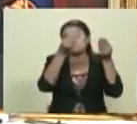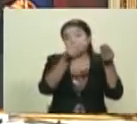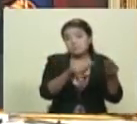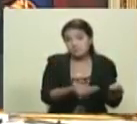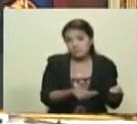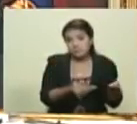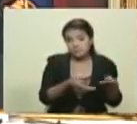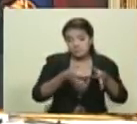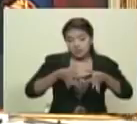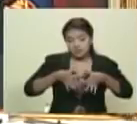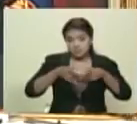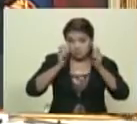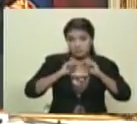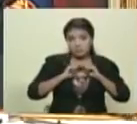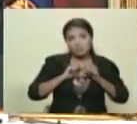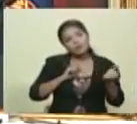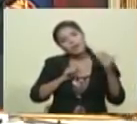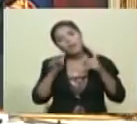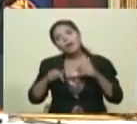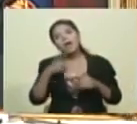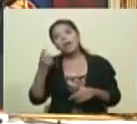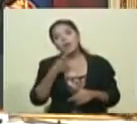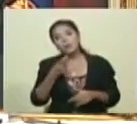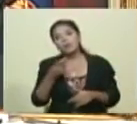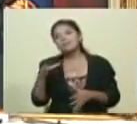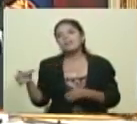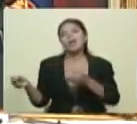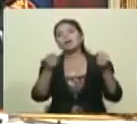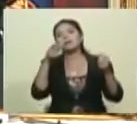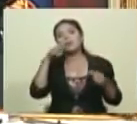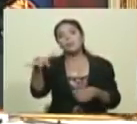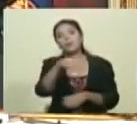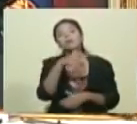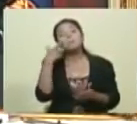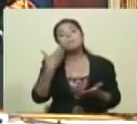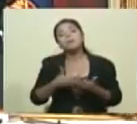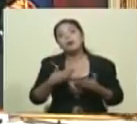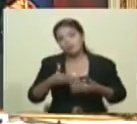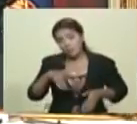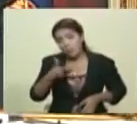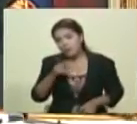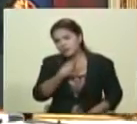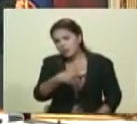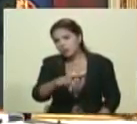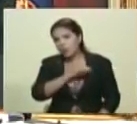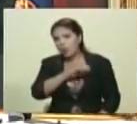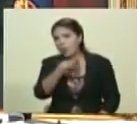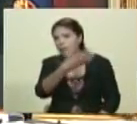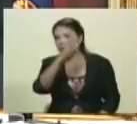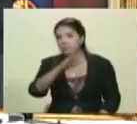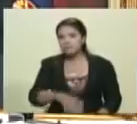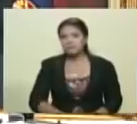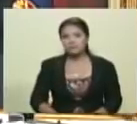joya, que la venga a buscar y se la quite al pueblo venezolano, para ver si puede, cobarde.